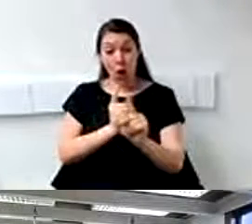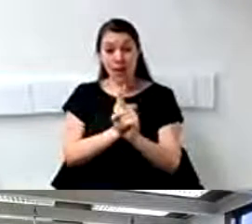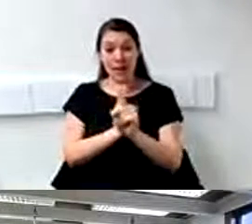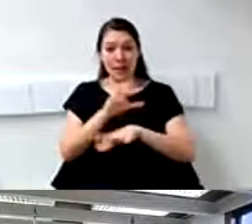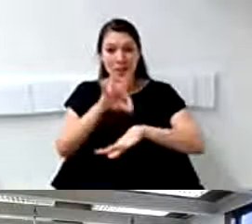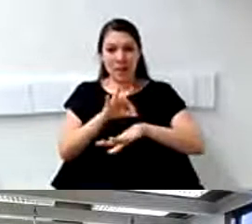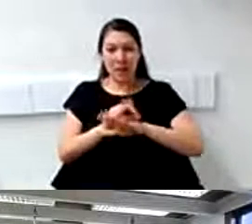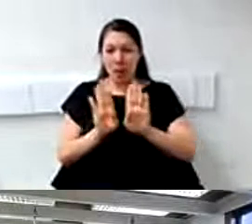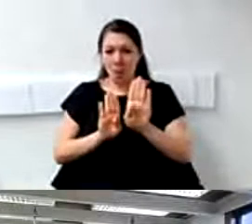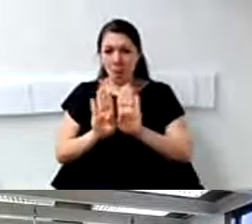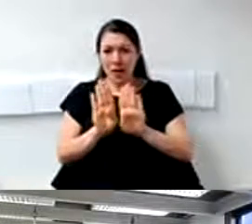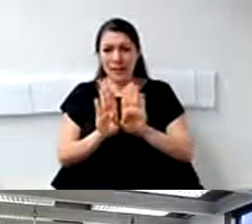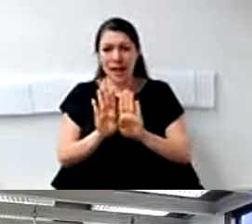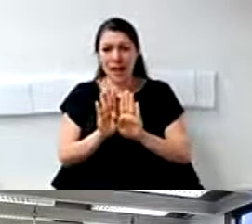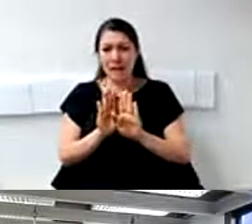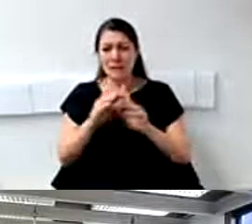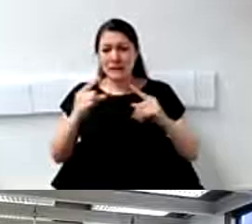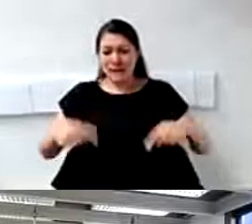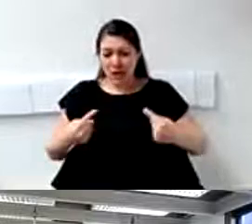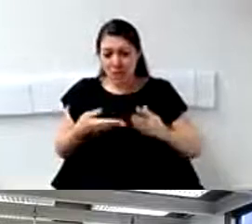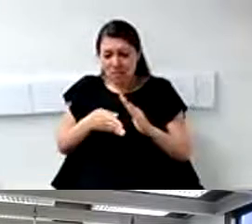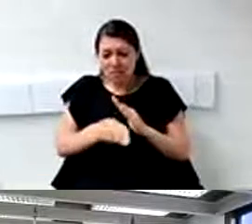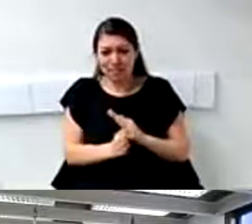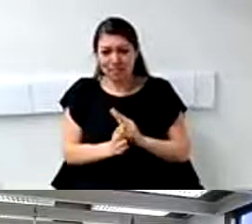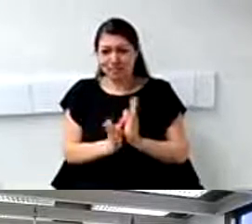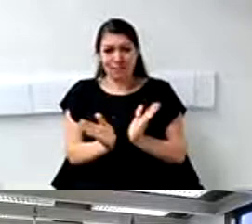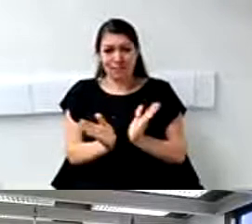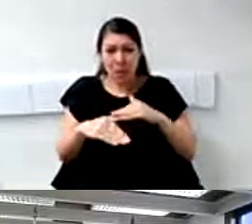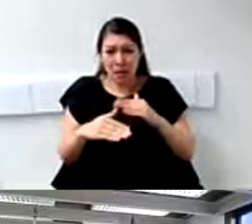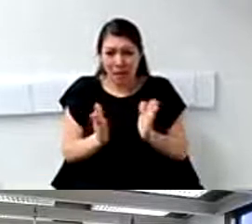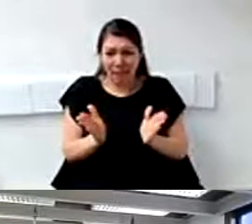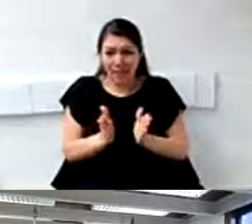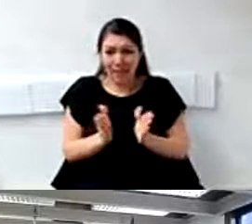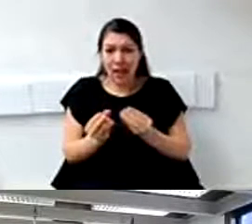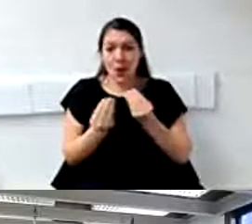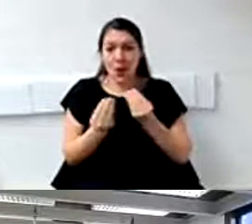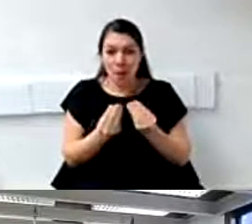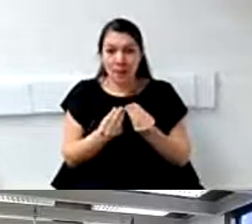es chica? Es decir, poder como pensar estas cosas, ver,